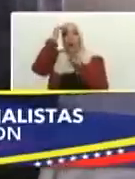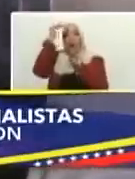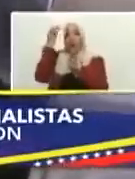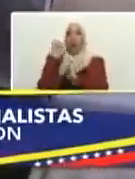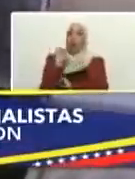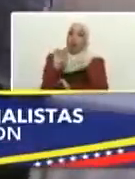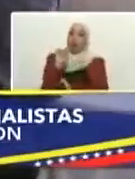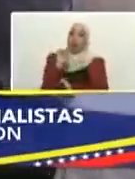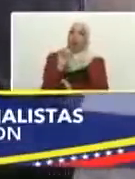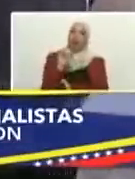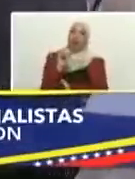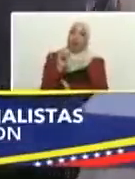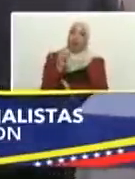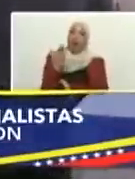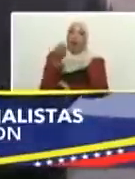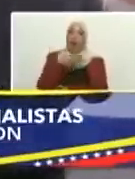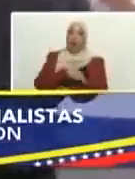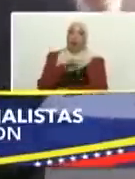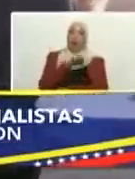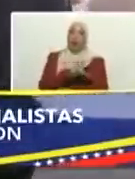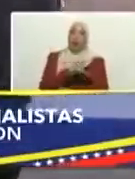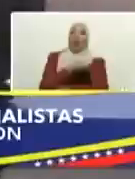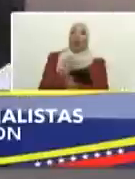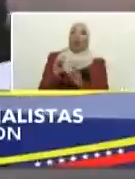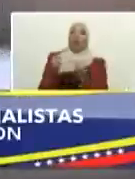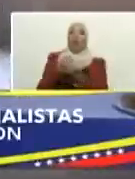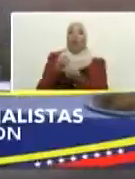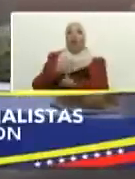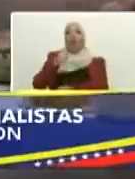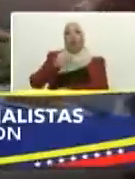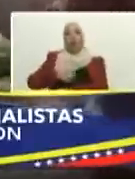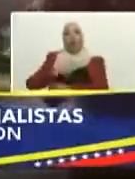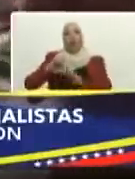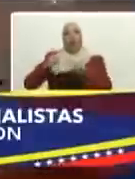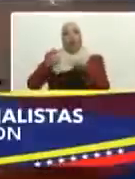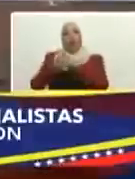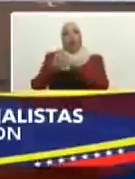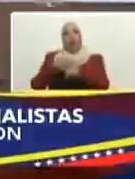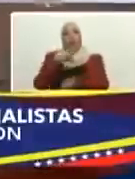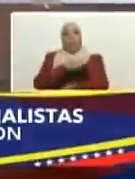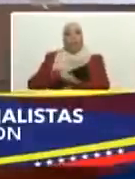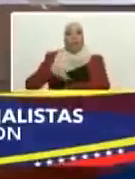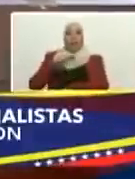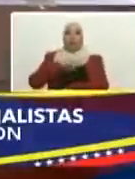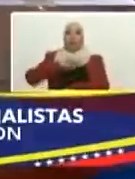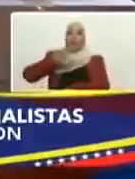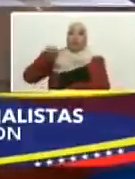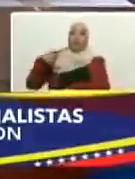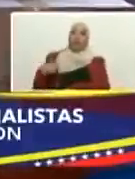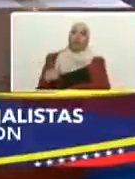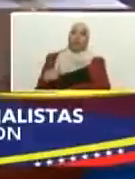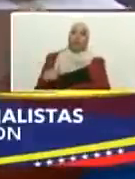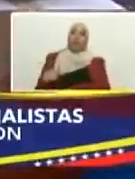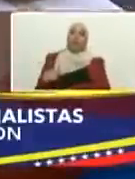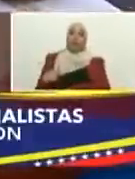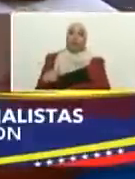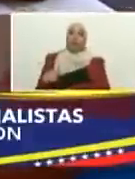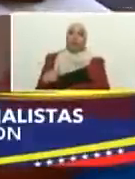de vista, desde la parte social. Y bueno, y aquí, en esta base de misiones, nosotros